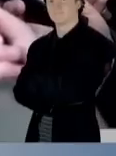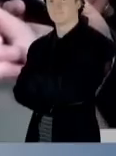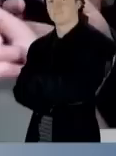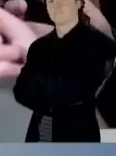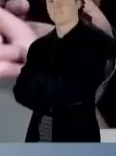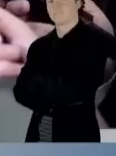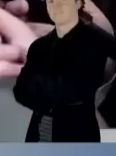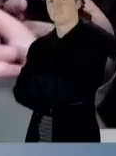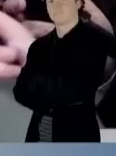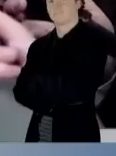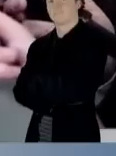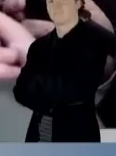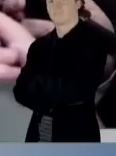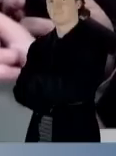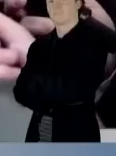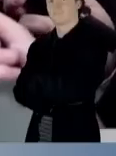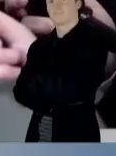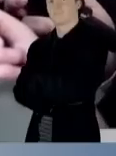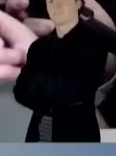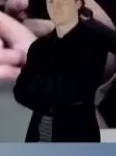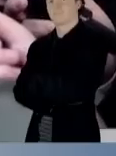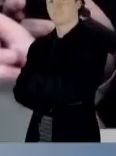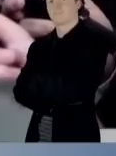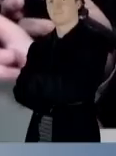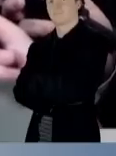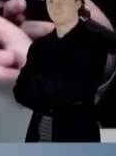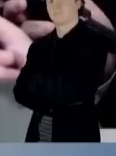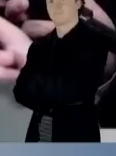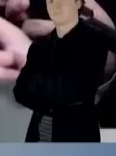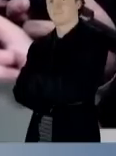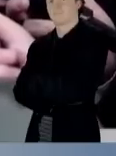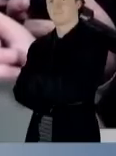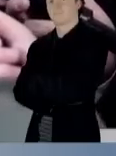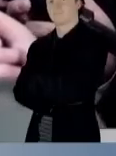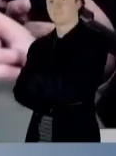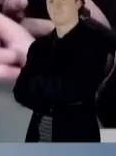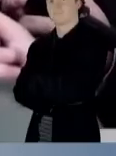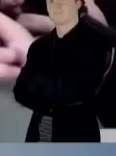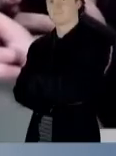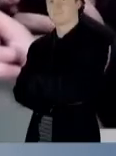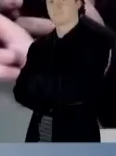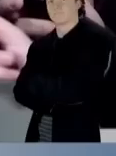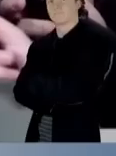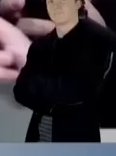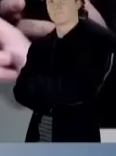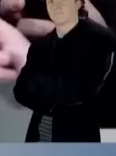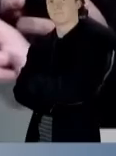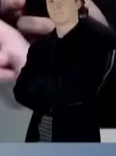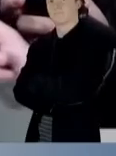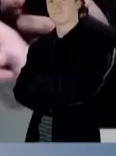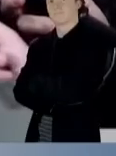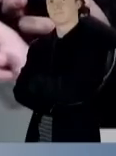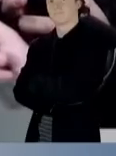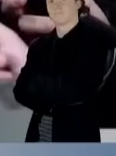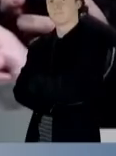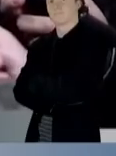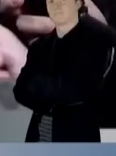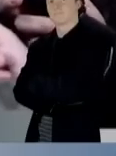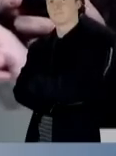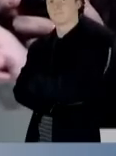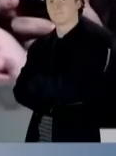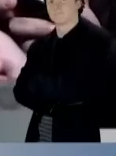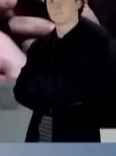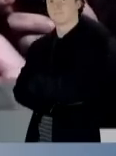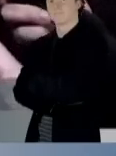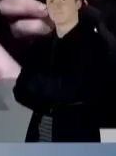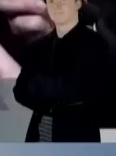Esa es la verdad y yo no escucho No es un argumento por lo tanto eso el de garzón de que apoyó la demanda de Bolivia